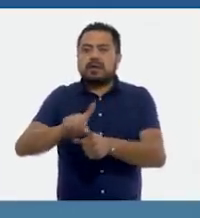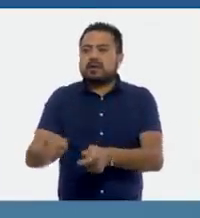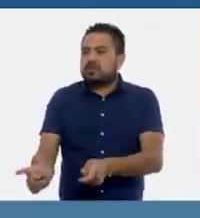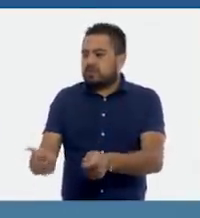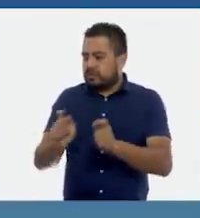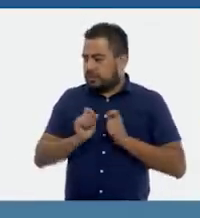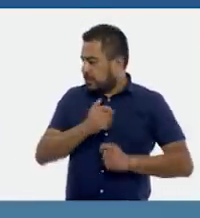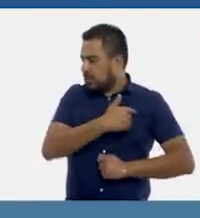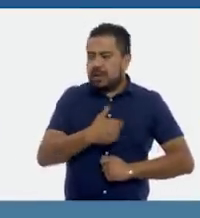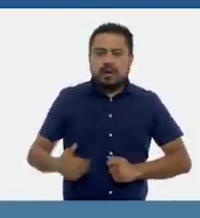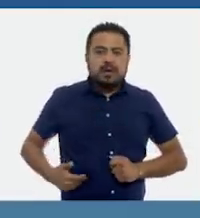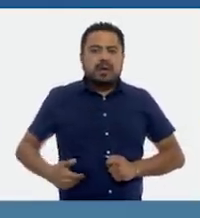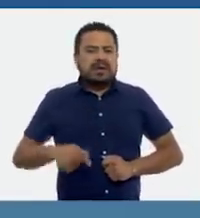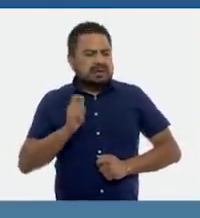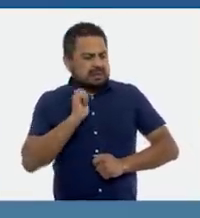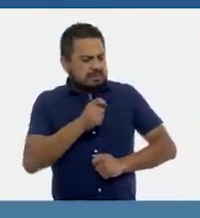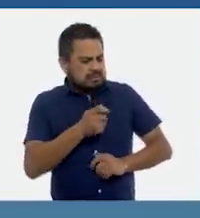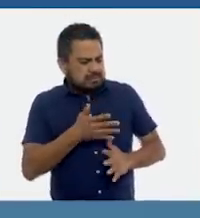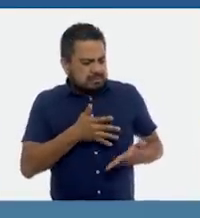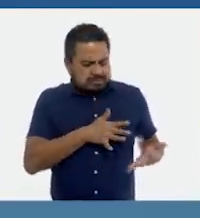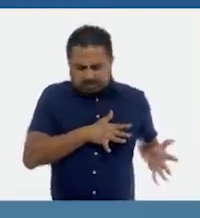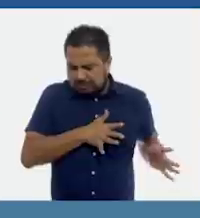poder, nos dan